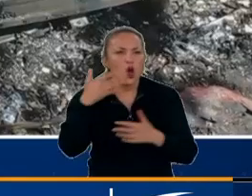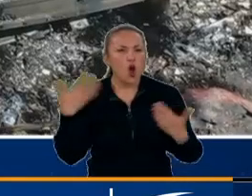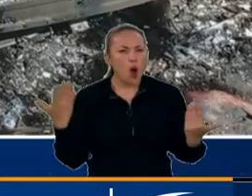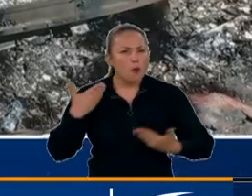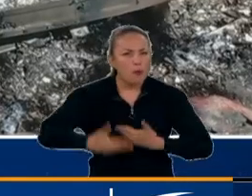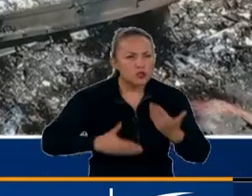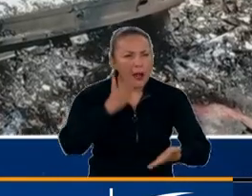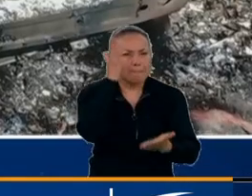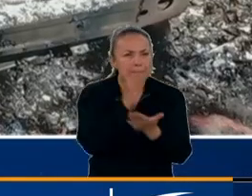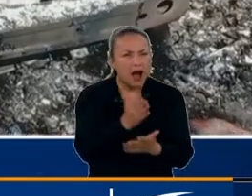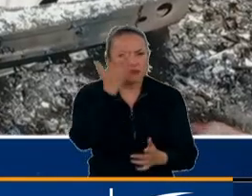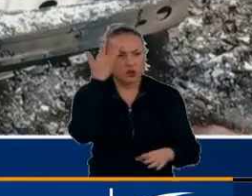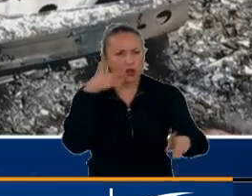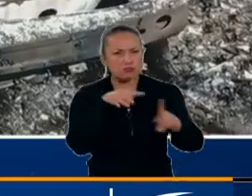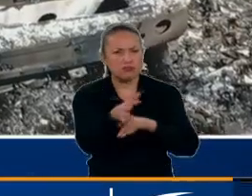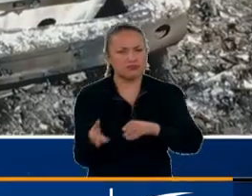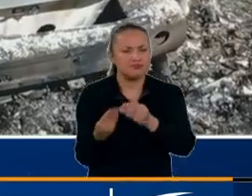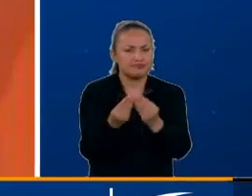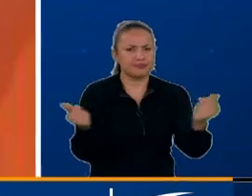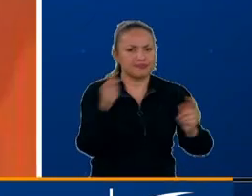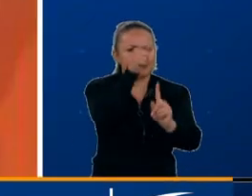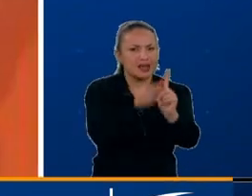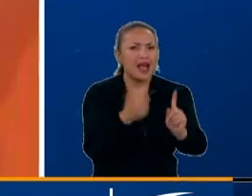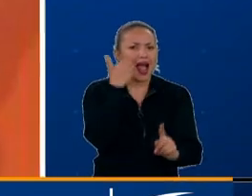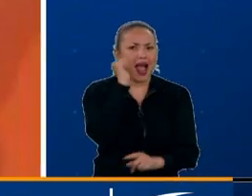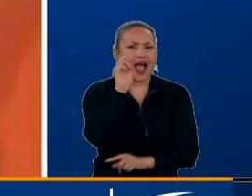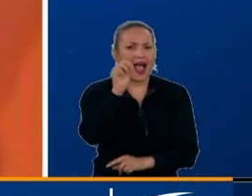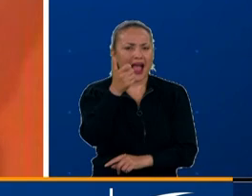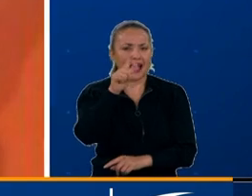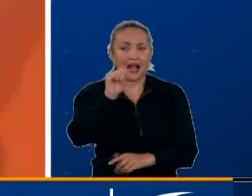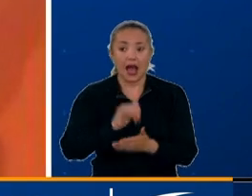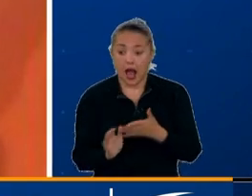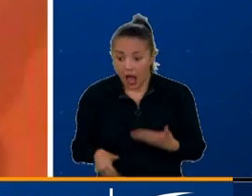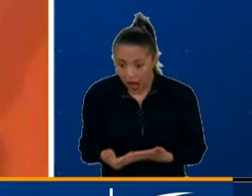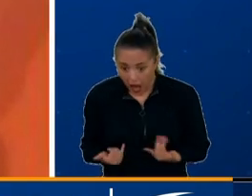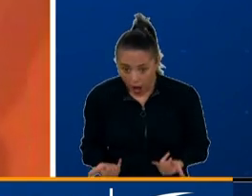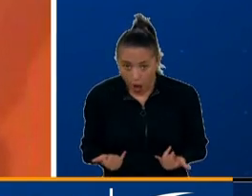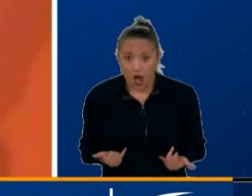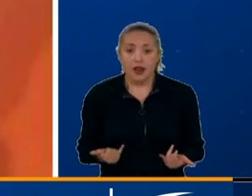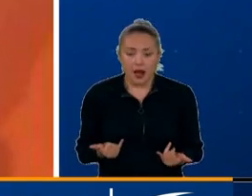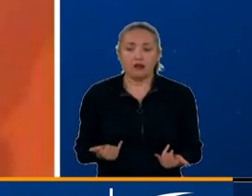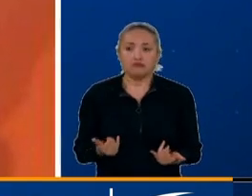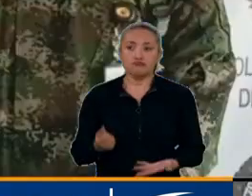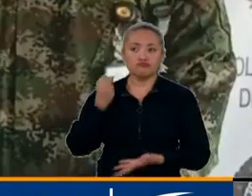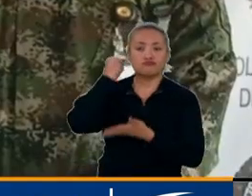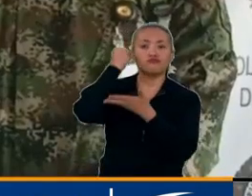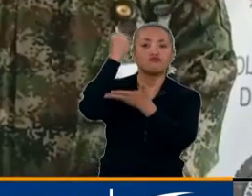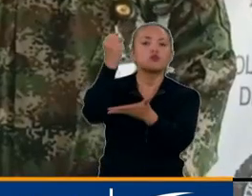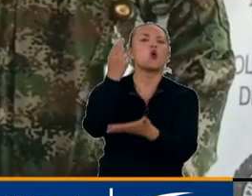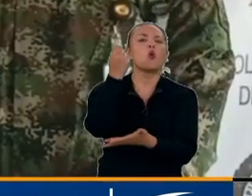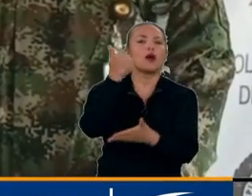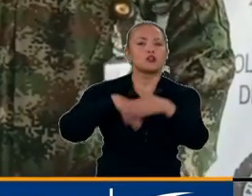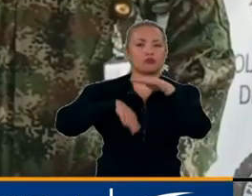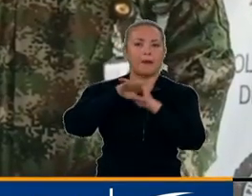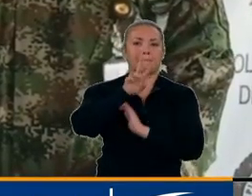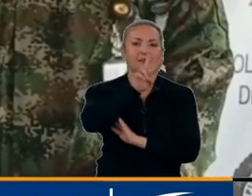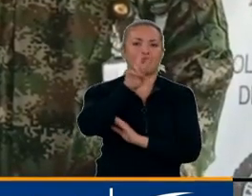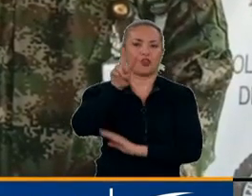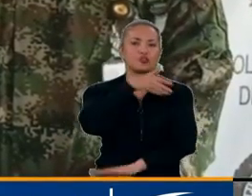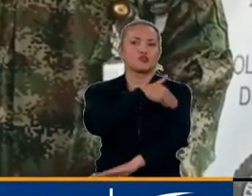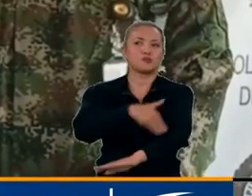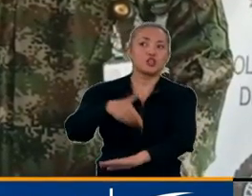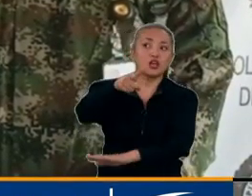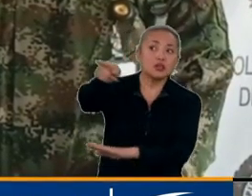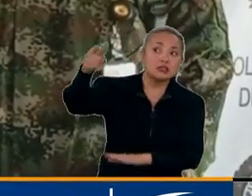que llevó a cabo la desaparición de la señora Ángela en este momento se ofrecen hasta 22 millones de pesos para